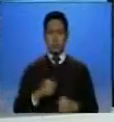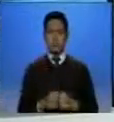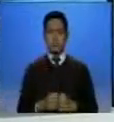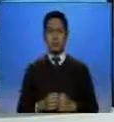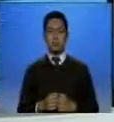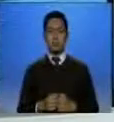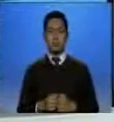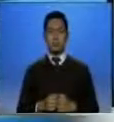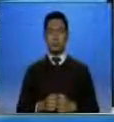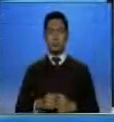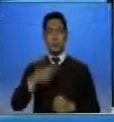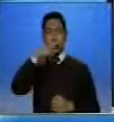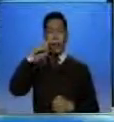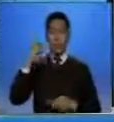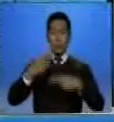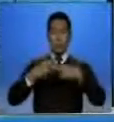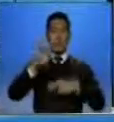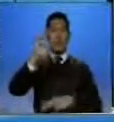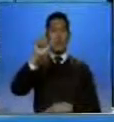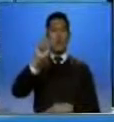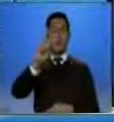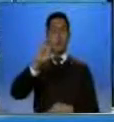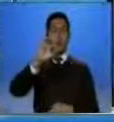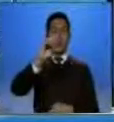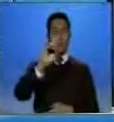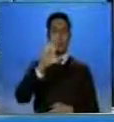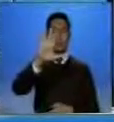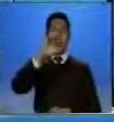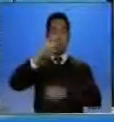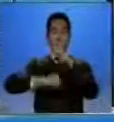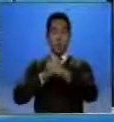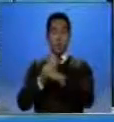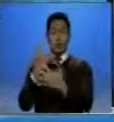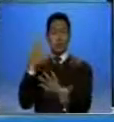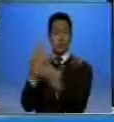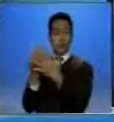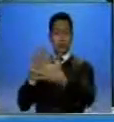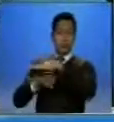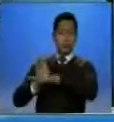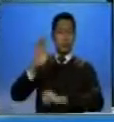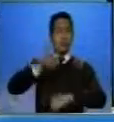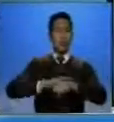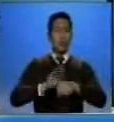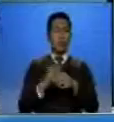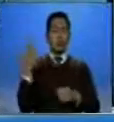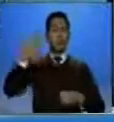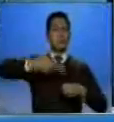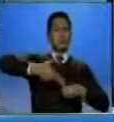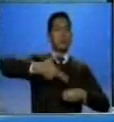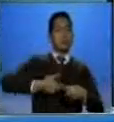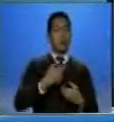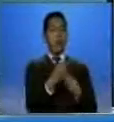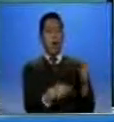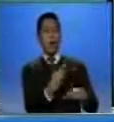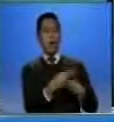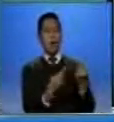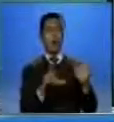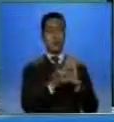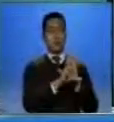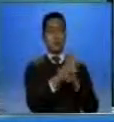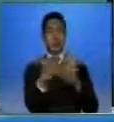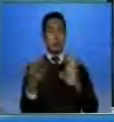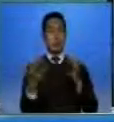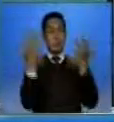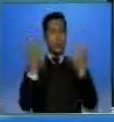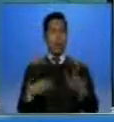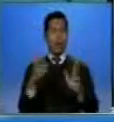Fabio Guzmán, quien fue sentenciado a 5 años de prisión por el contrabando de 40 galones de combustible, fue liberado este lunes cerca